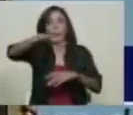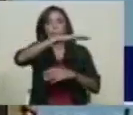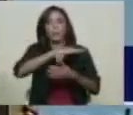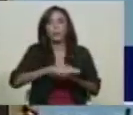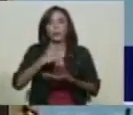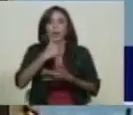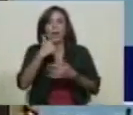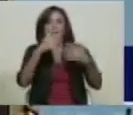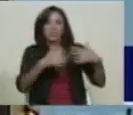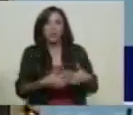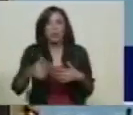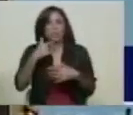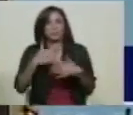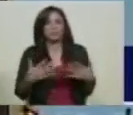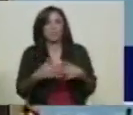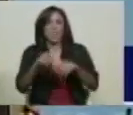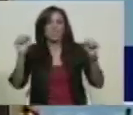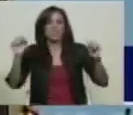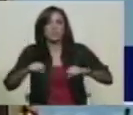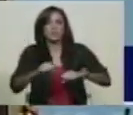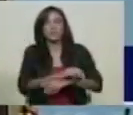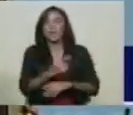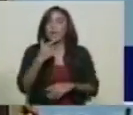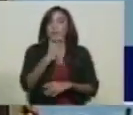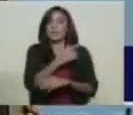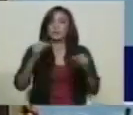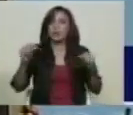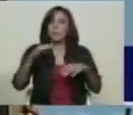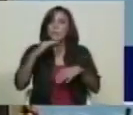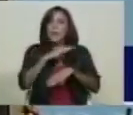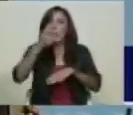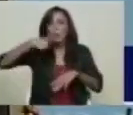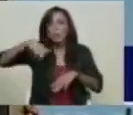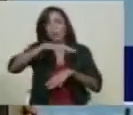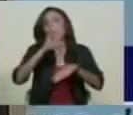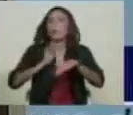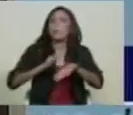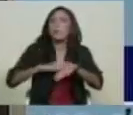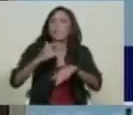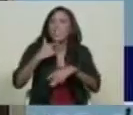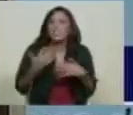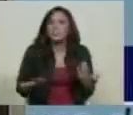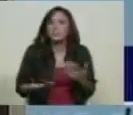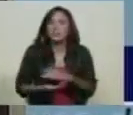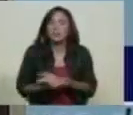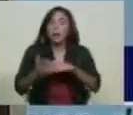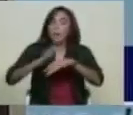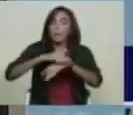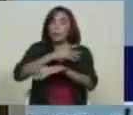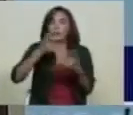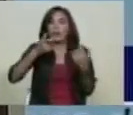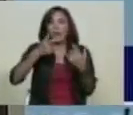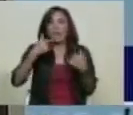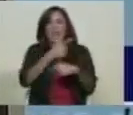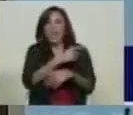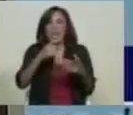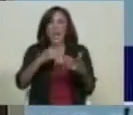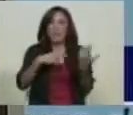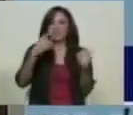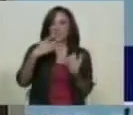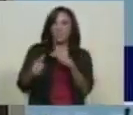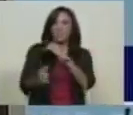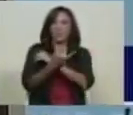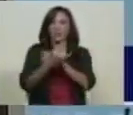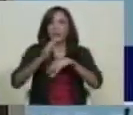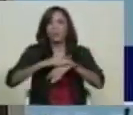el gringo decía, yes. ¿Por qué dicen bravo pueblo si lo venden? ¿Por qué dicen bravo pueblo si lo envainan? Y luego